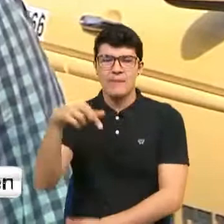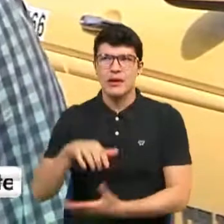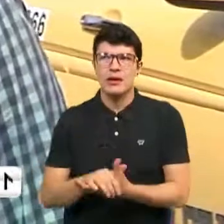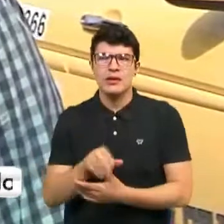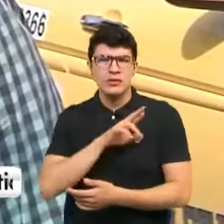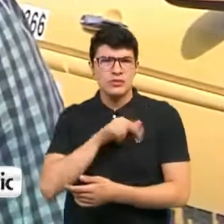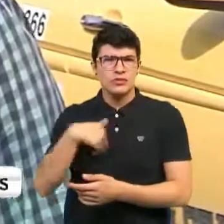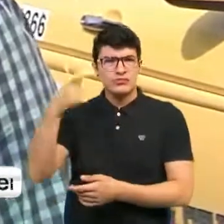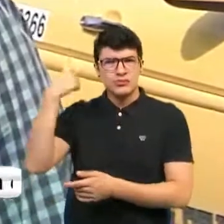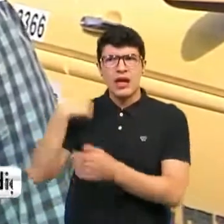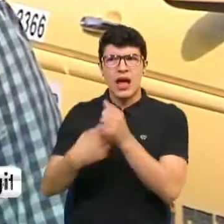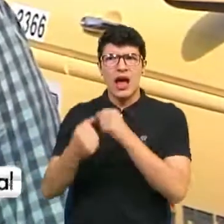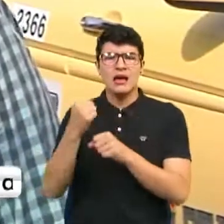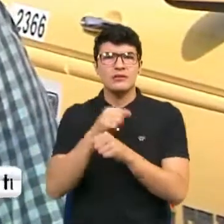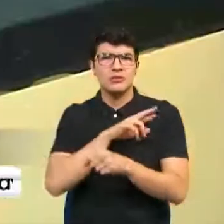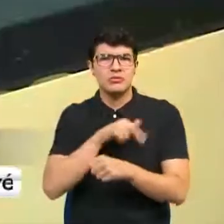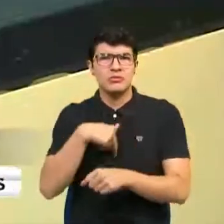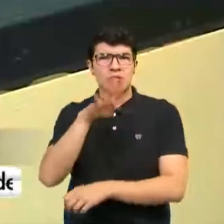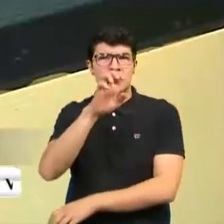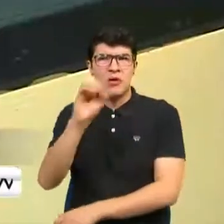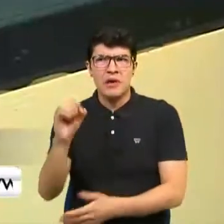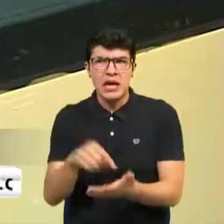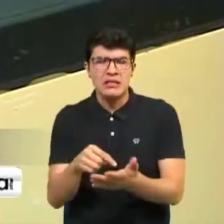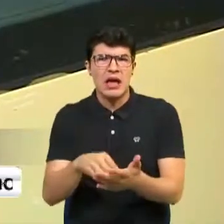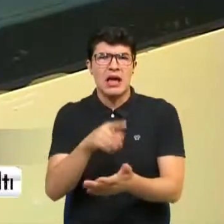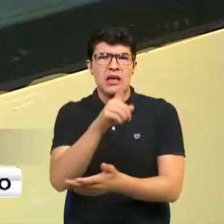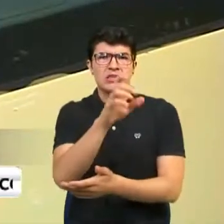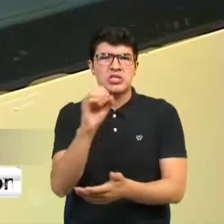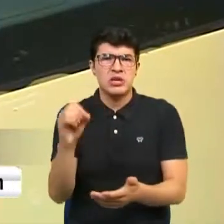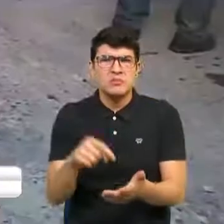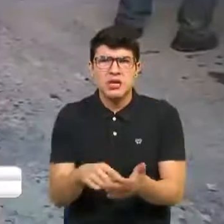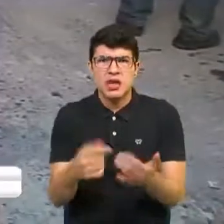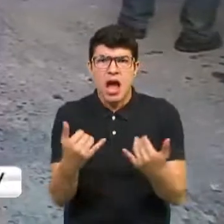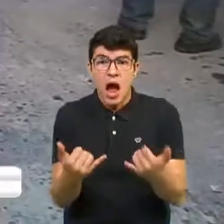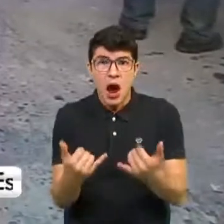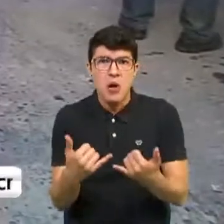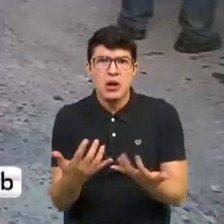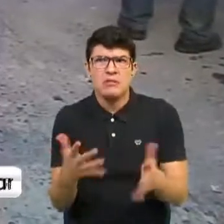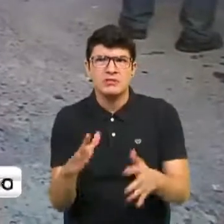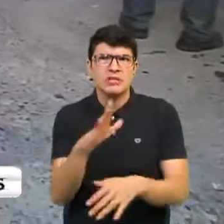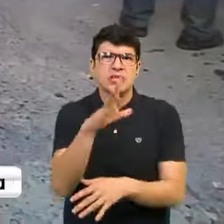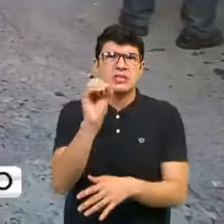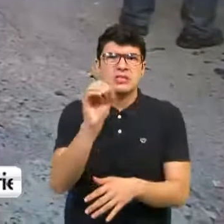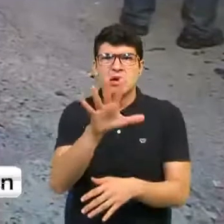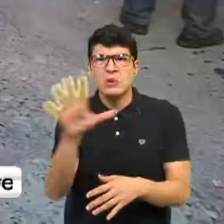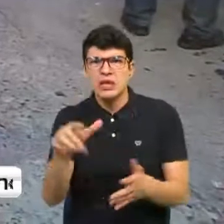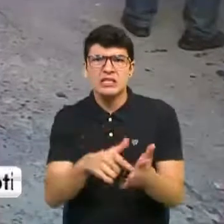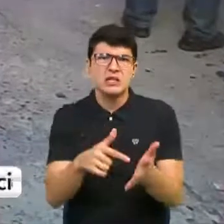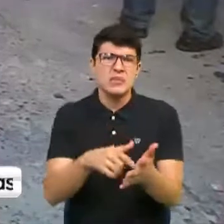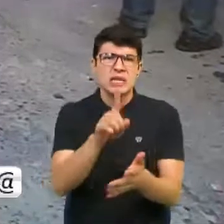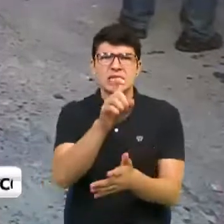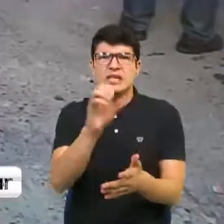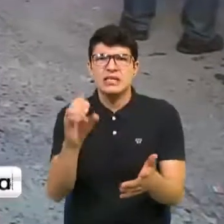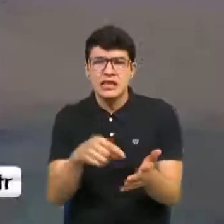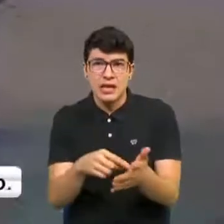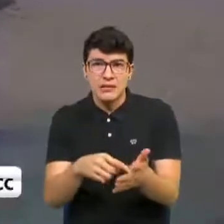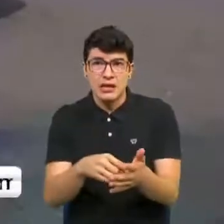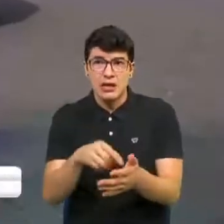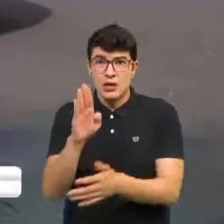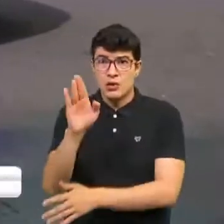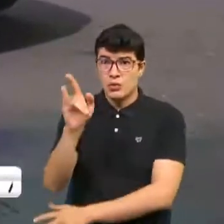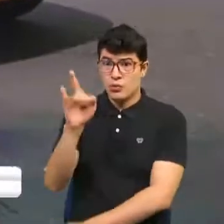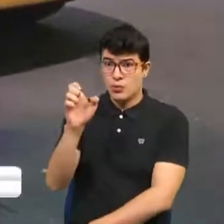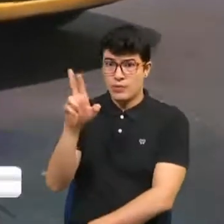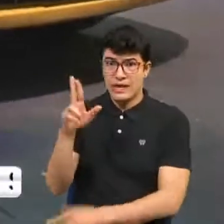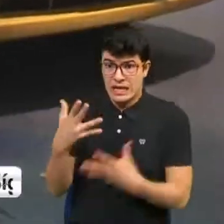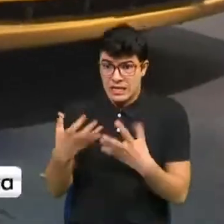años, alcanzábamos a hacernos 90, 100 mil pesos, a hoy en día estamos haciéndonos por ahí 55, 60. Si Uber quiere meterse